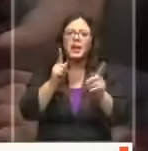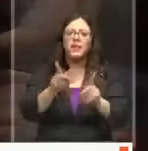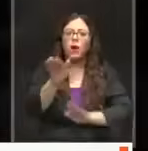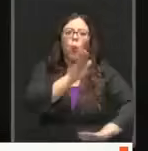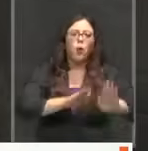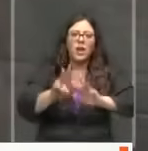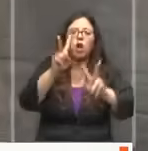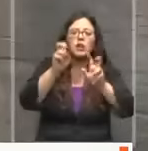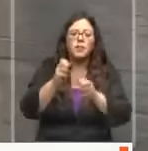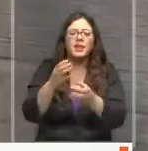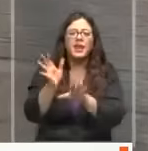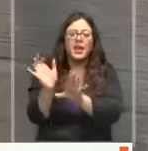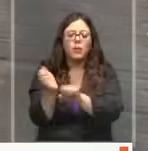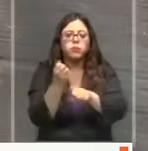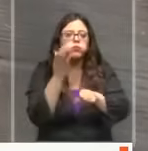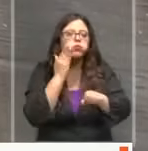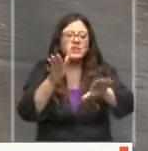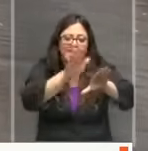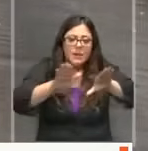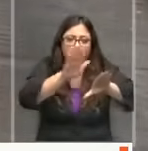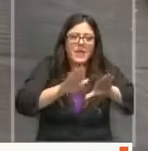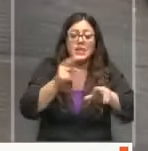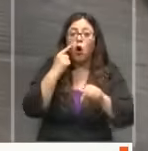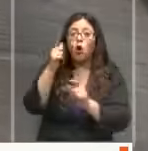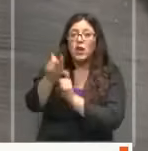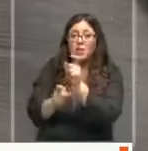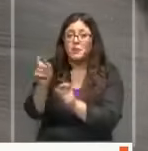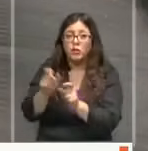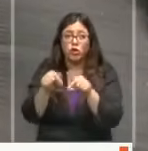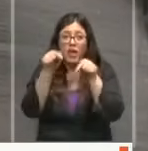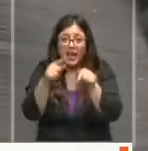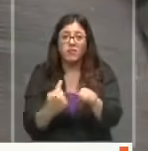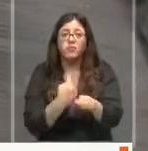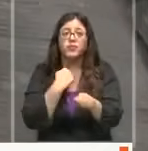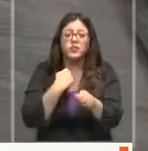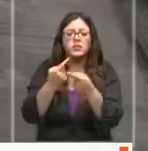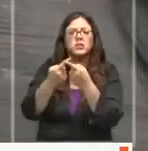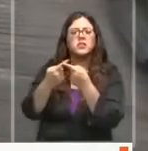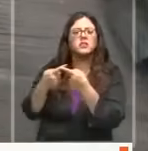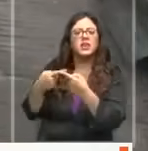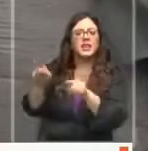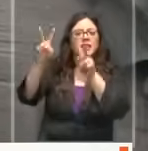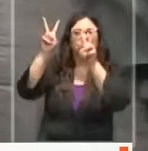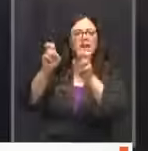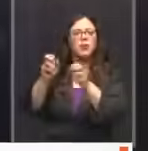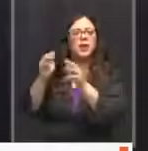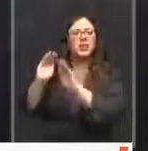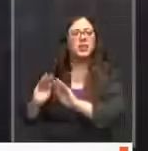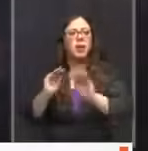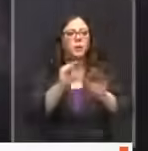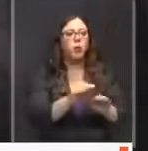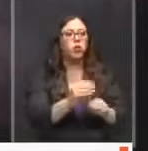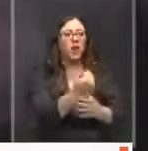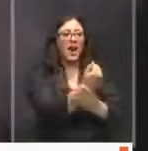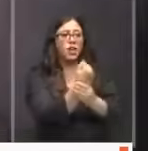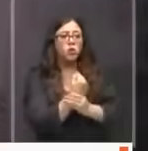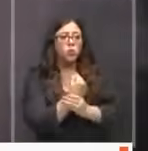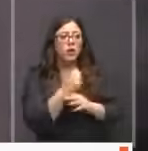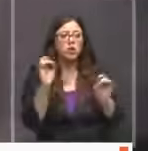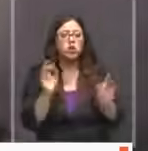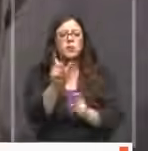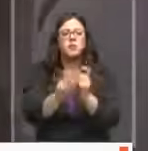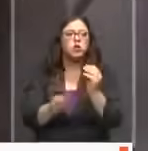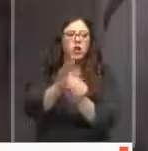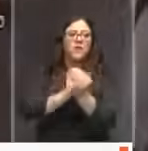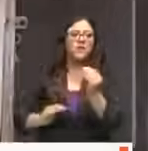de su higiene. La gente, in situ, los damnificados, tienen otra percepción de lo que han recibido como apoyo. Ayuda solamente de